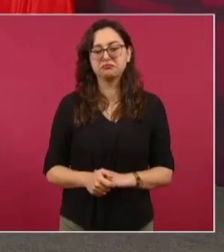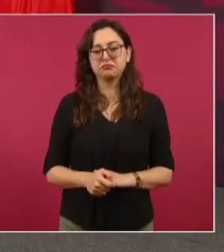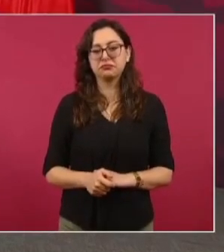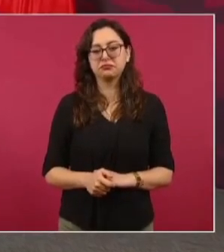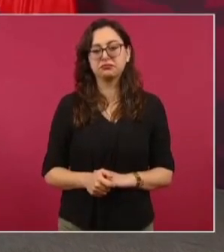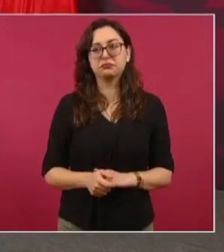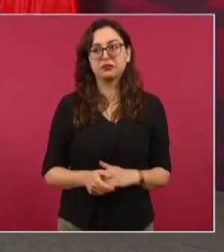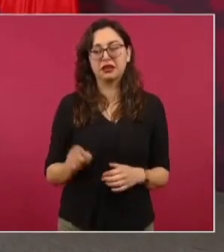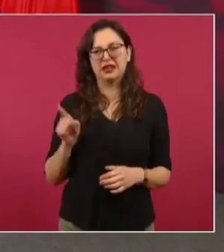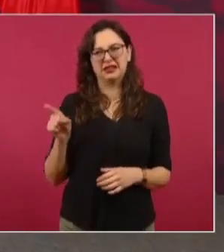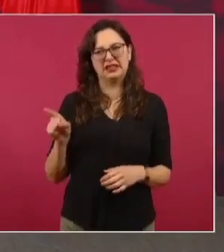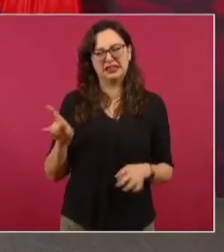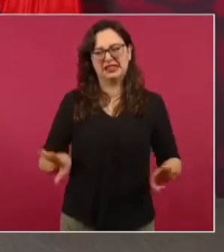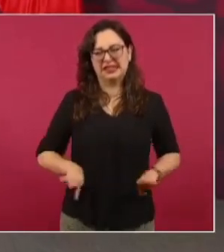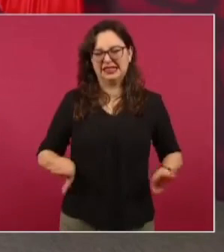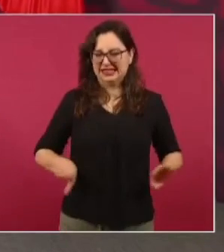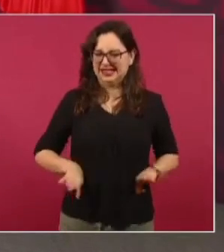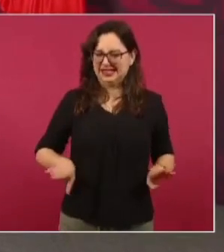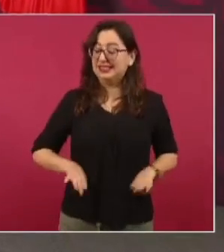controvertido